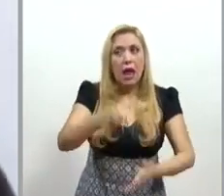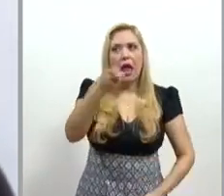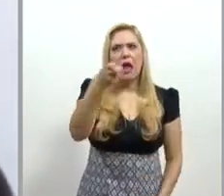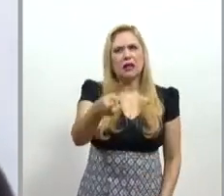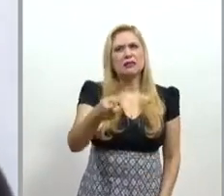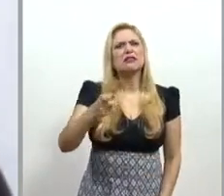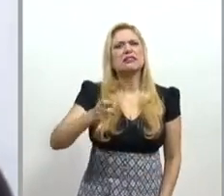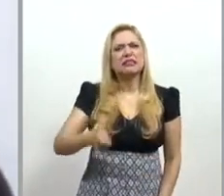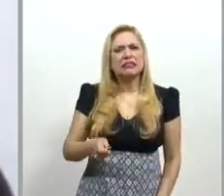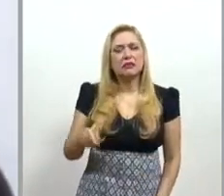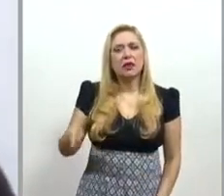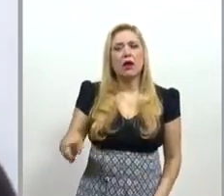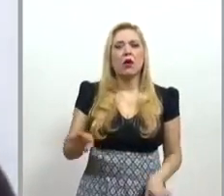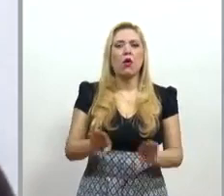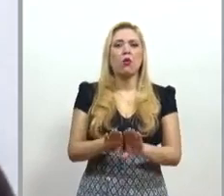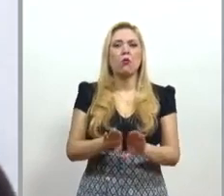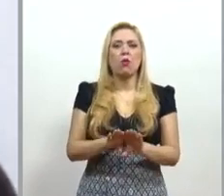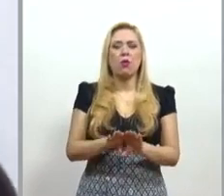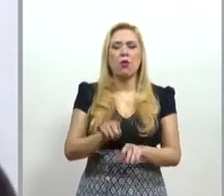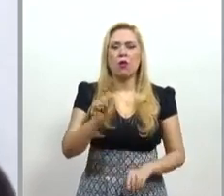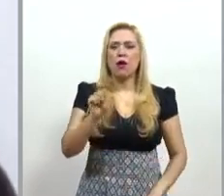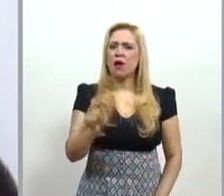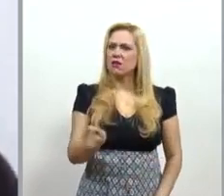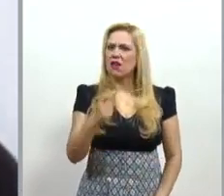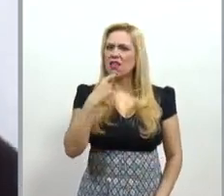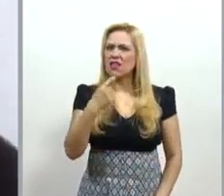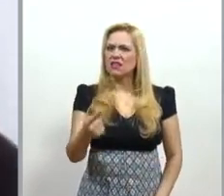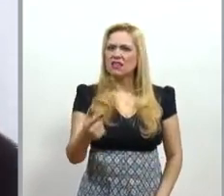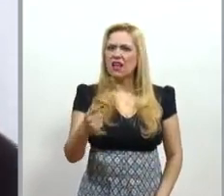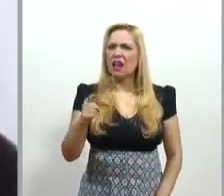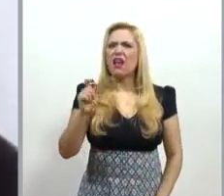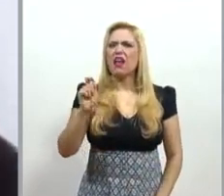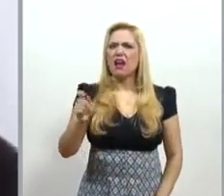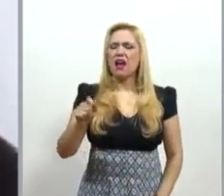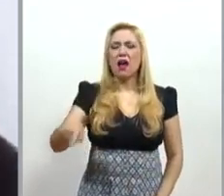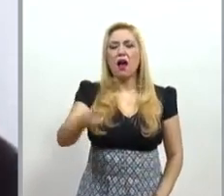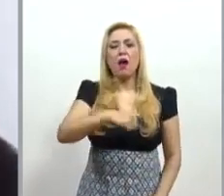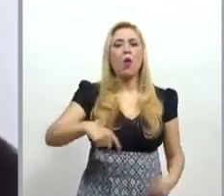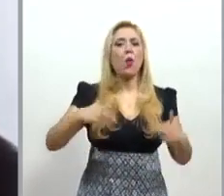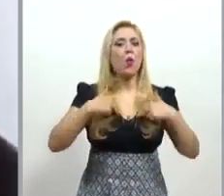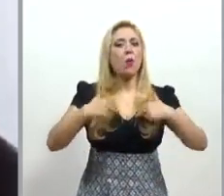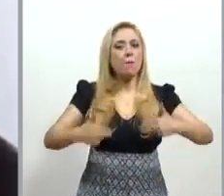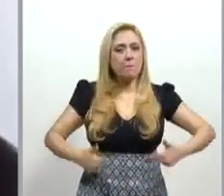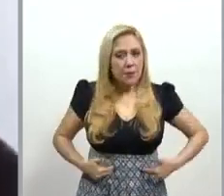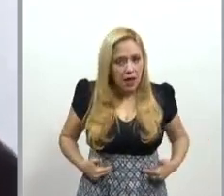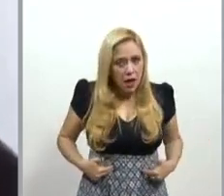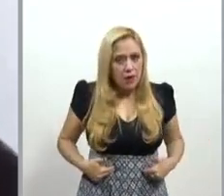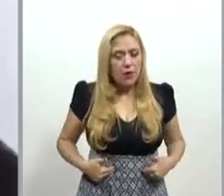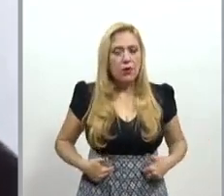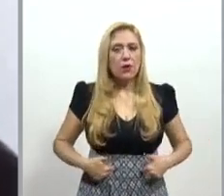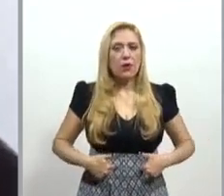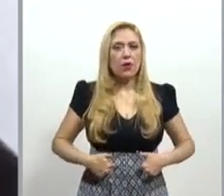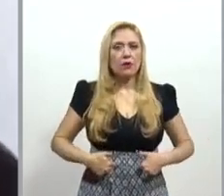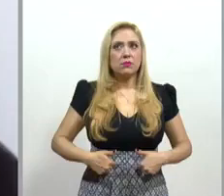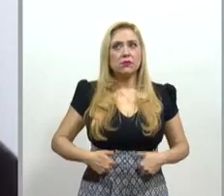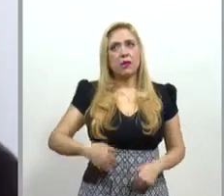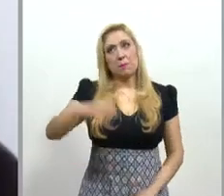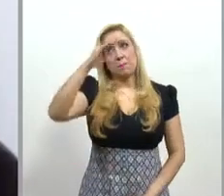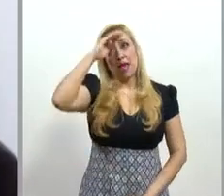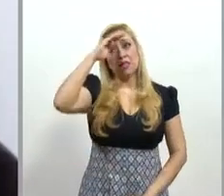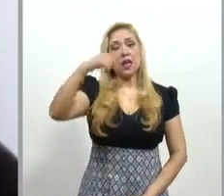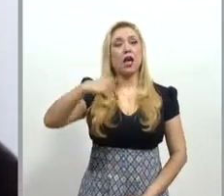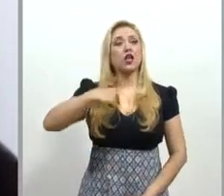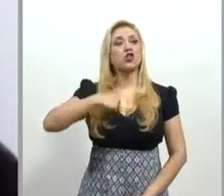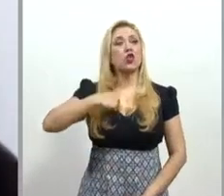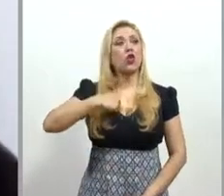del antropocentrismo, en donde el mismo nombre nos dice es el humano, la especie más importante dentro del planeta, es